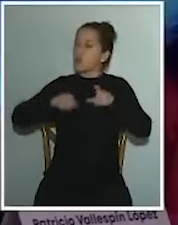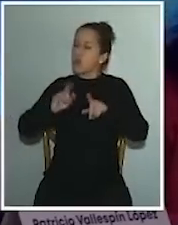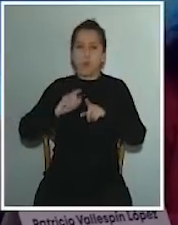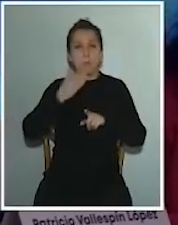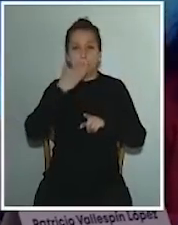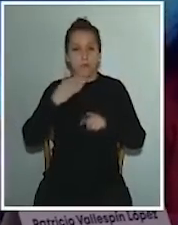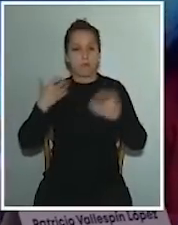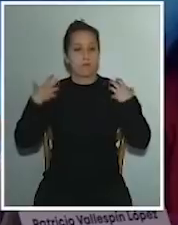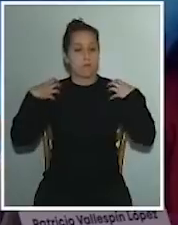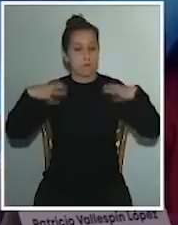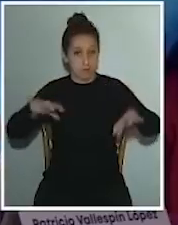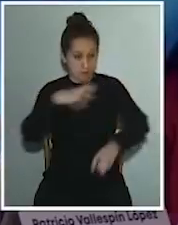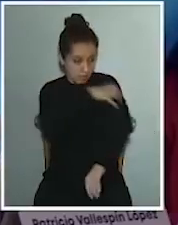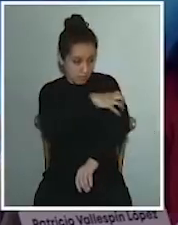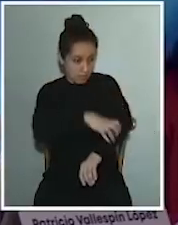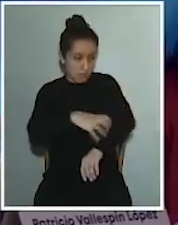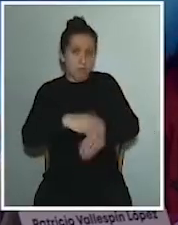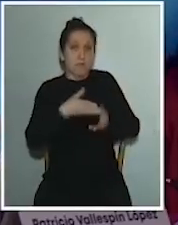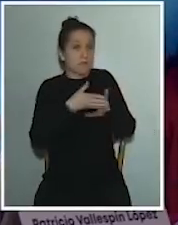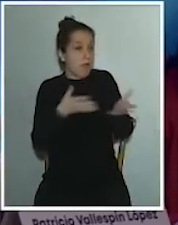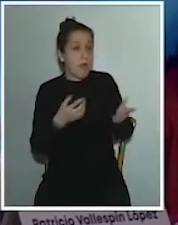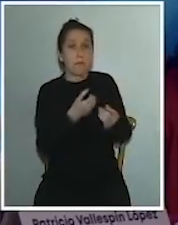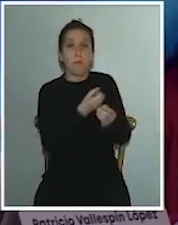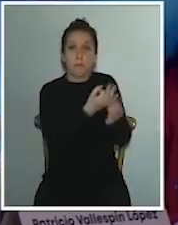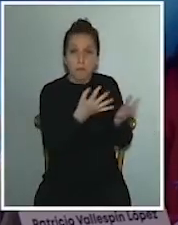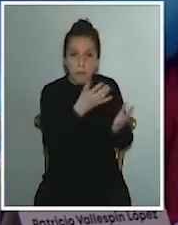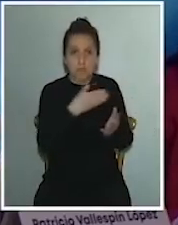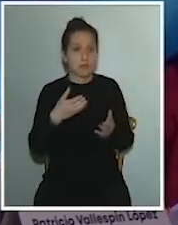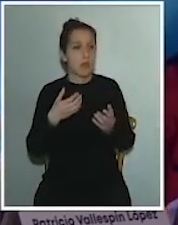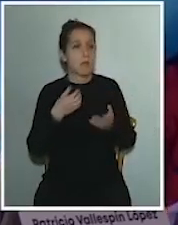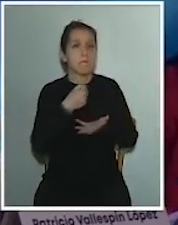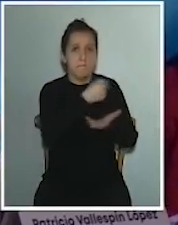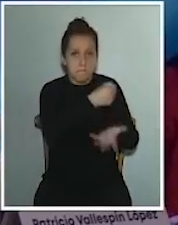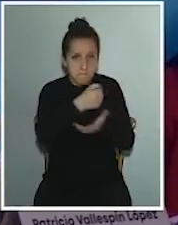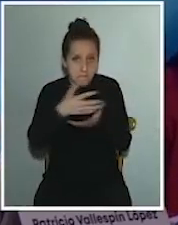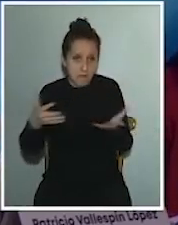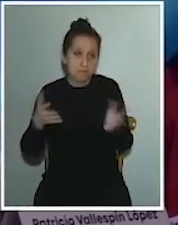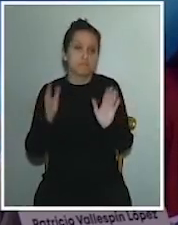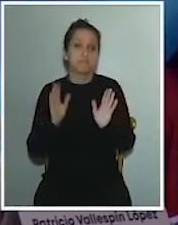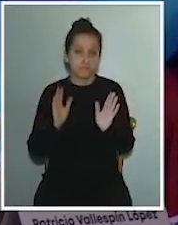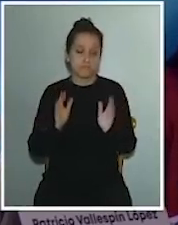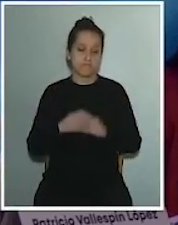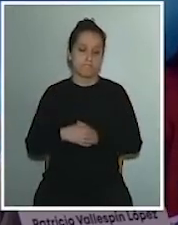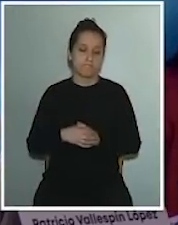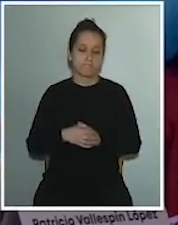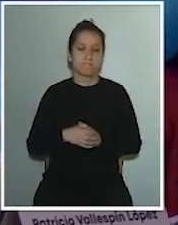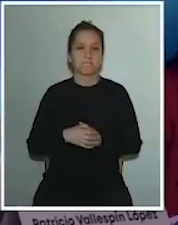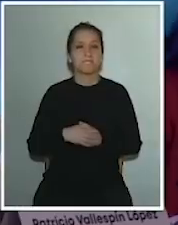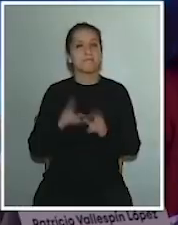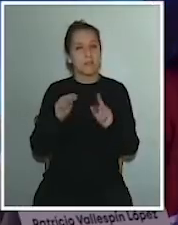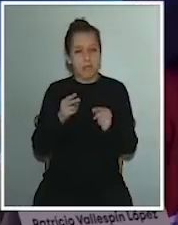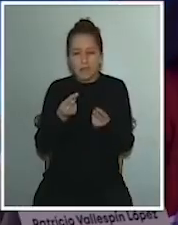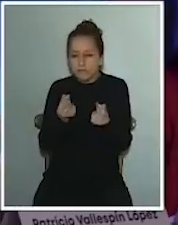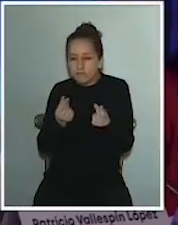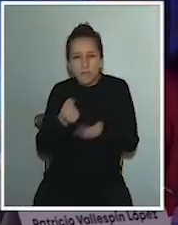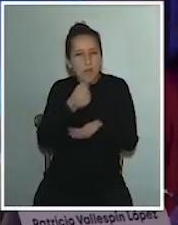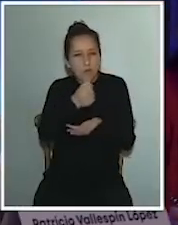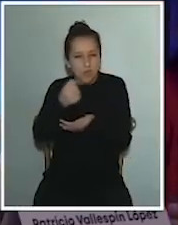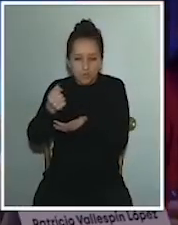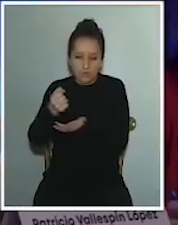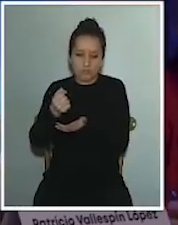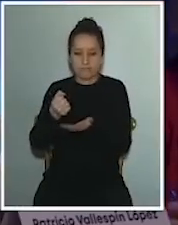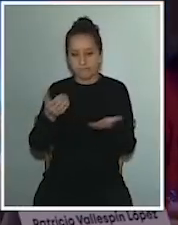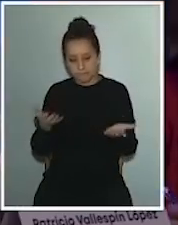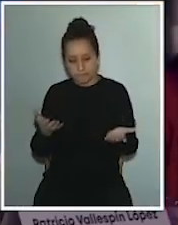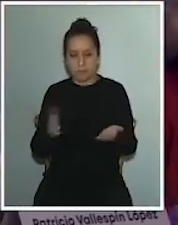requerir más recursos y esto es una señal no es la solución pero una señal en el tema de recursos todo el tema de promover la